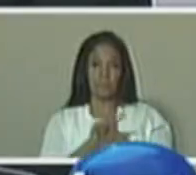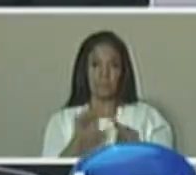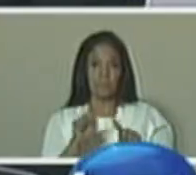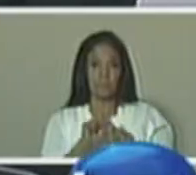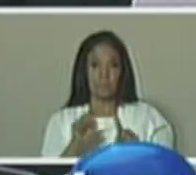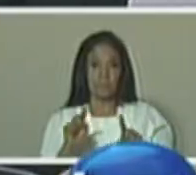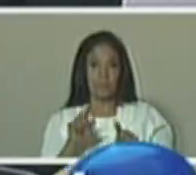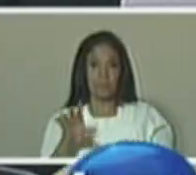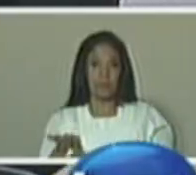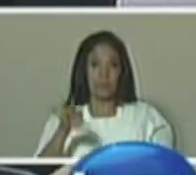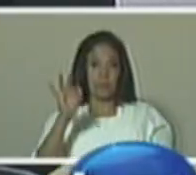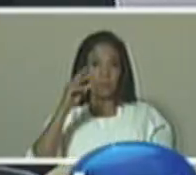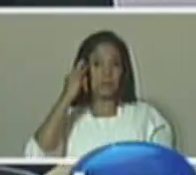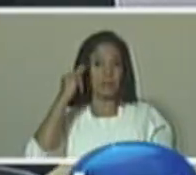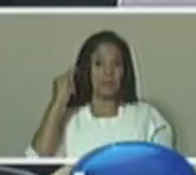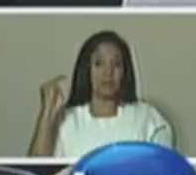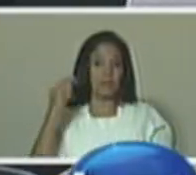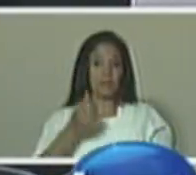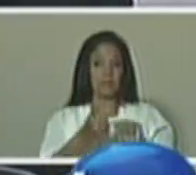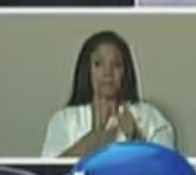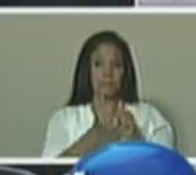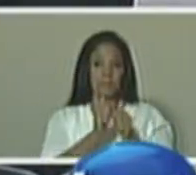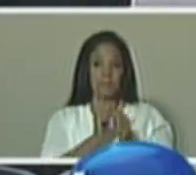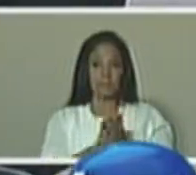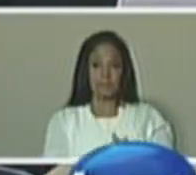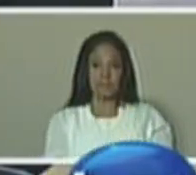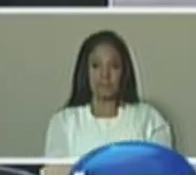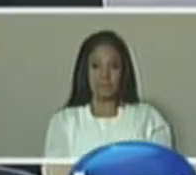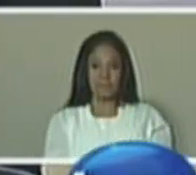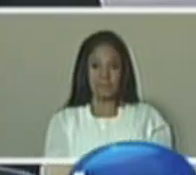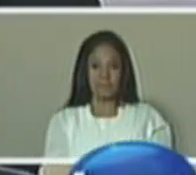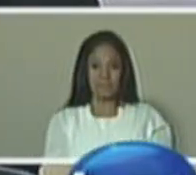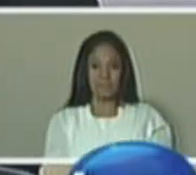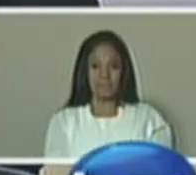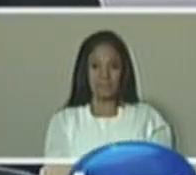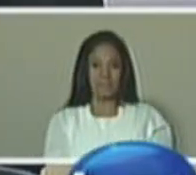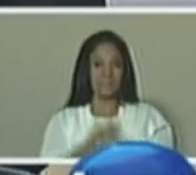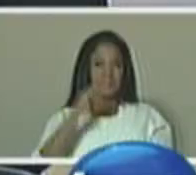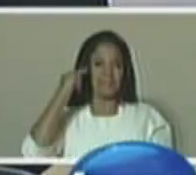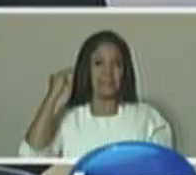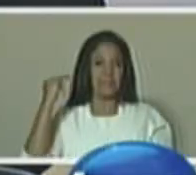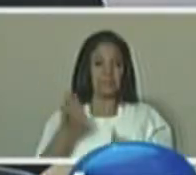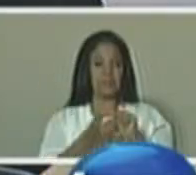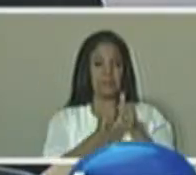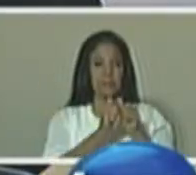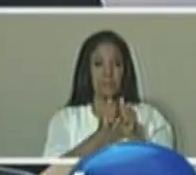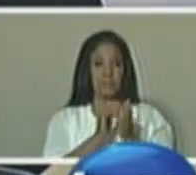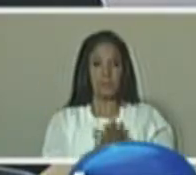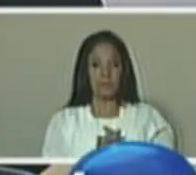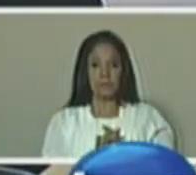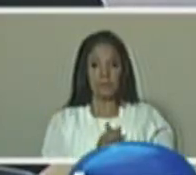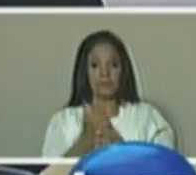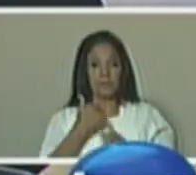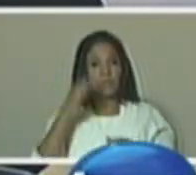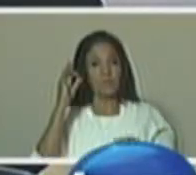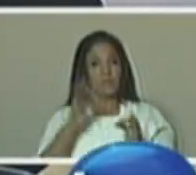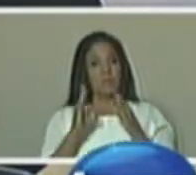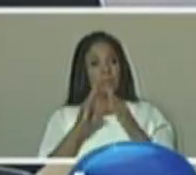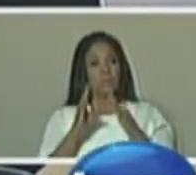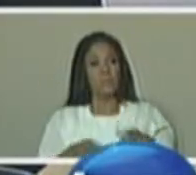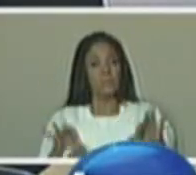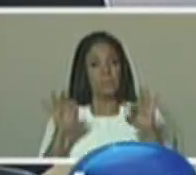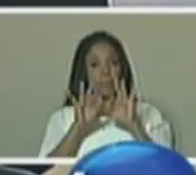es que escogería la música y el deporte. Gracias. Tú sabes la que algo así iba a decir deporte. Yo. Exactamente. Yo creo que es muy importante,